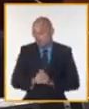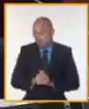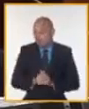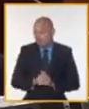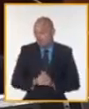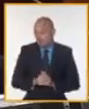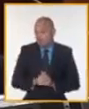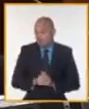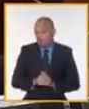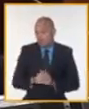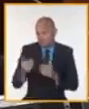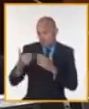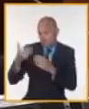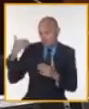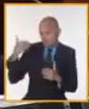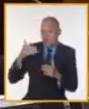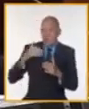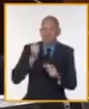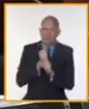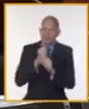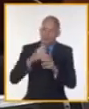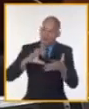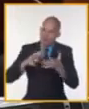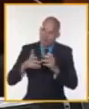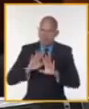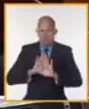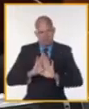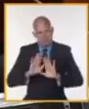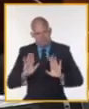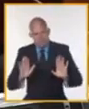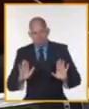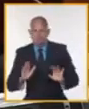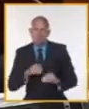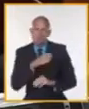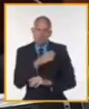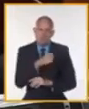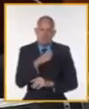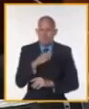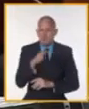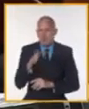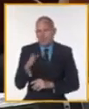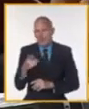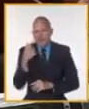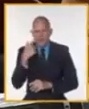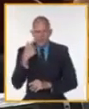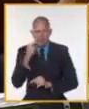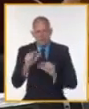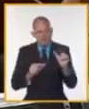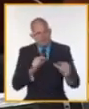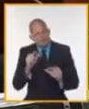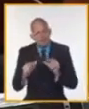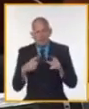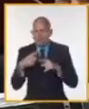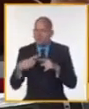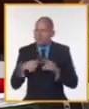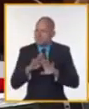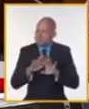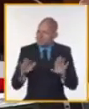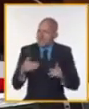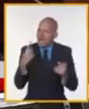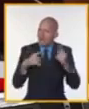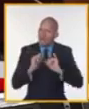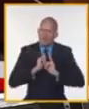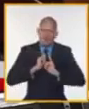que ha permitido llegar a diferentes ámbitos de la sociedad, los aspectos más importantes. Algunos de ellos se han representado aquí